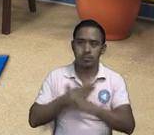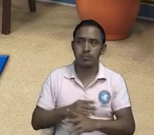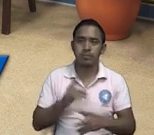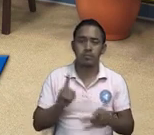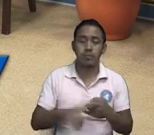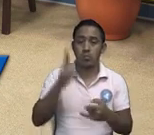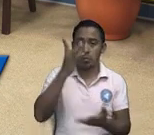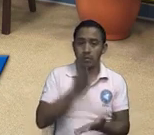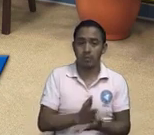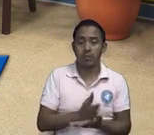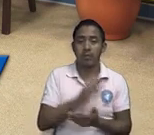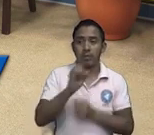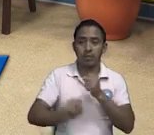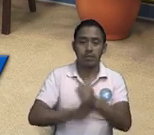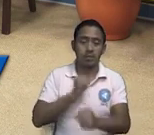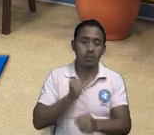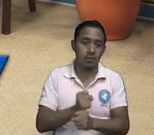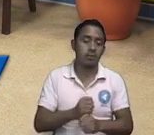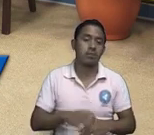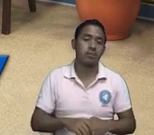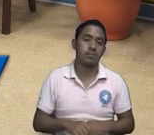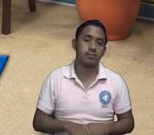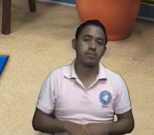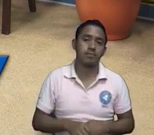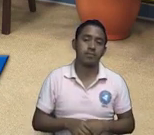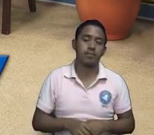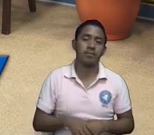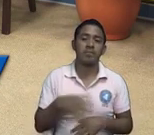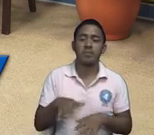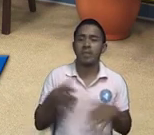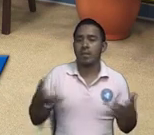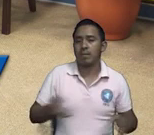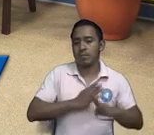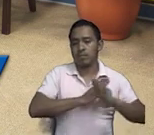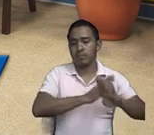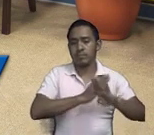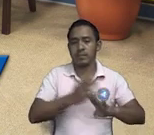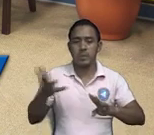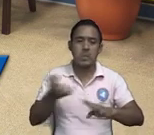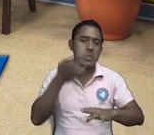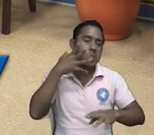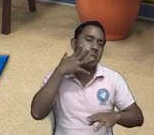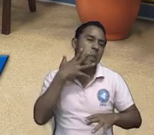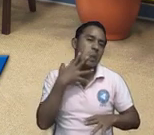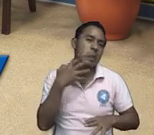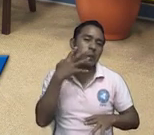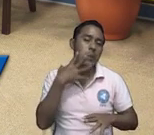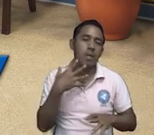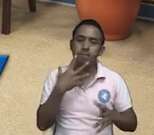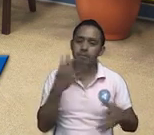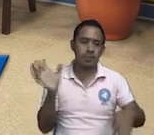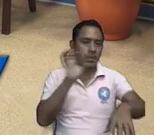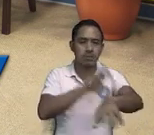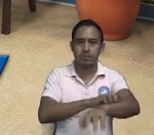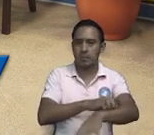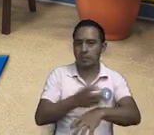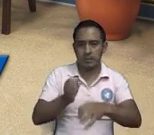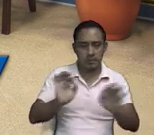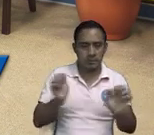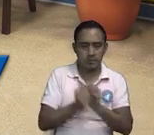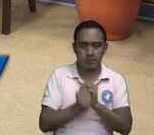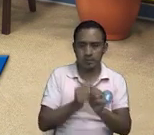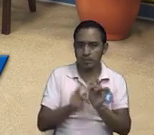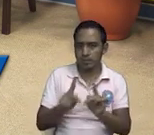Vacunamos una vez al año a todos los animalitos contra la rabia, para evitar que esto lesionen a las personas